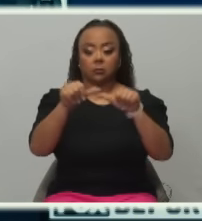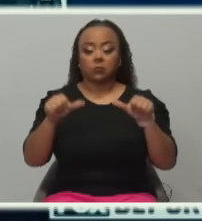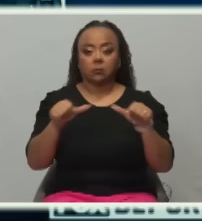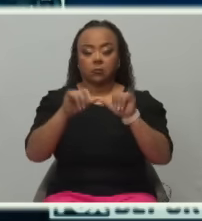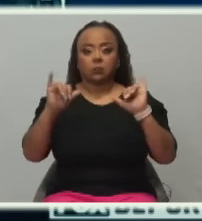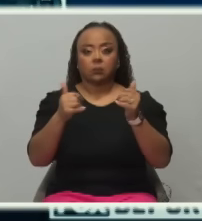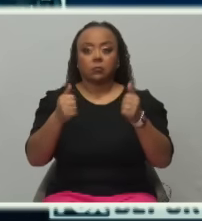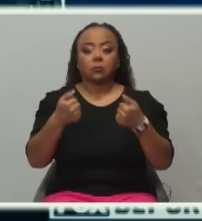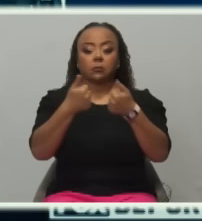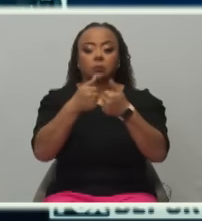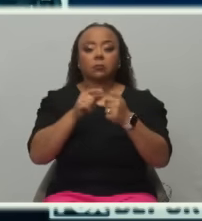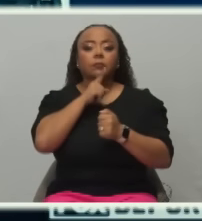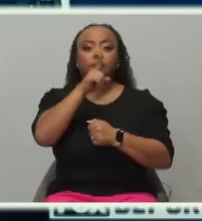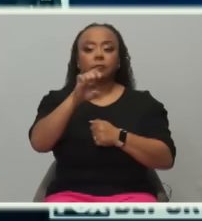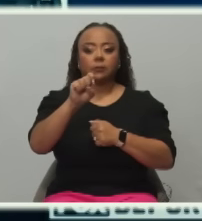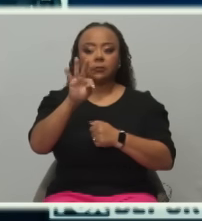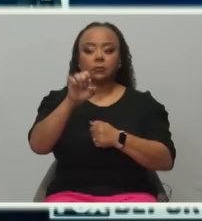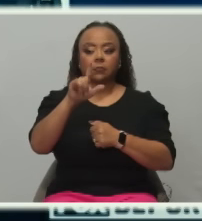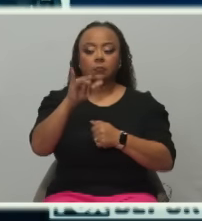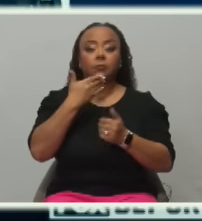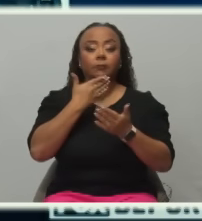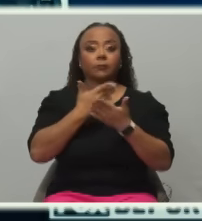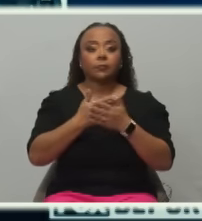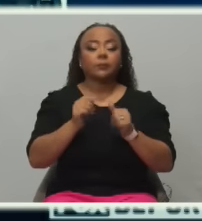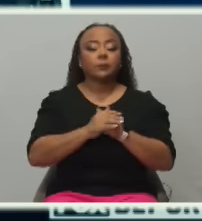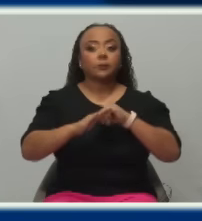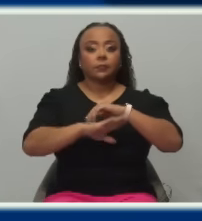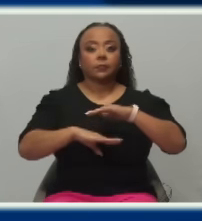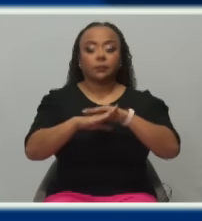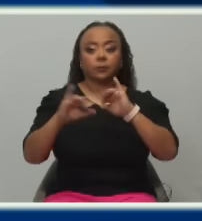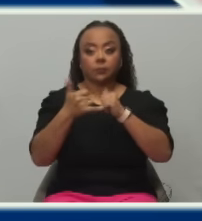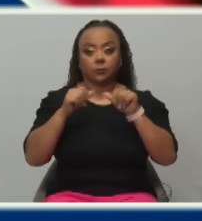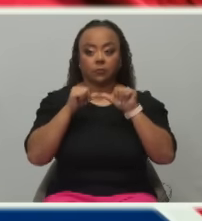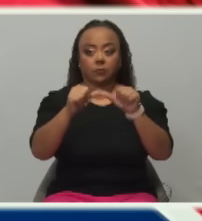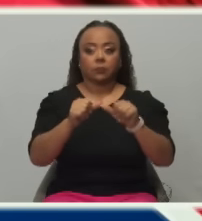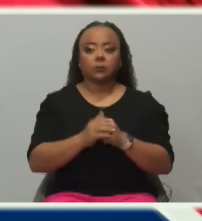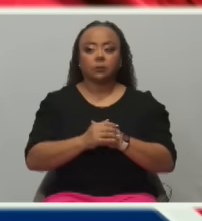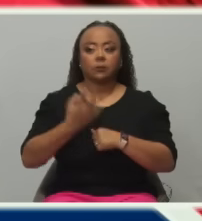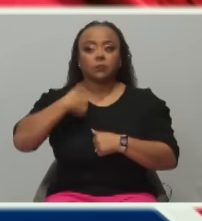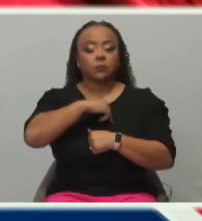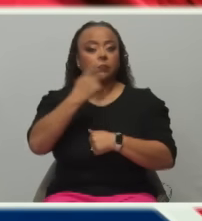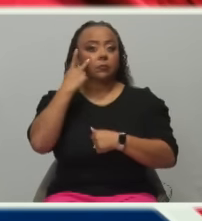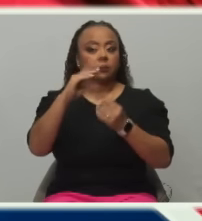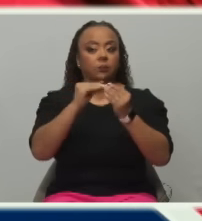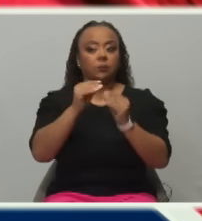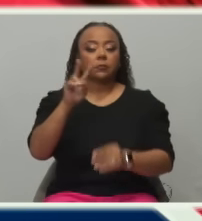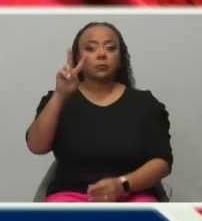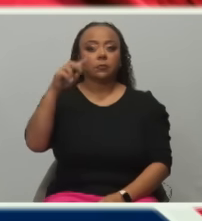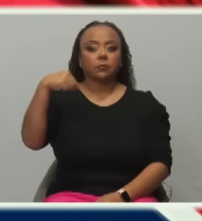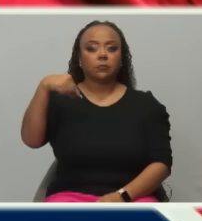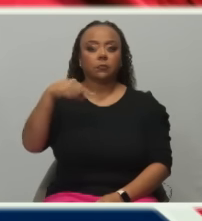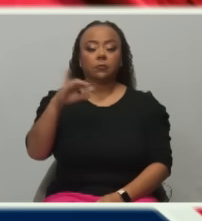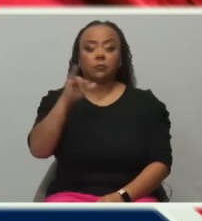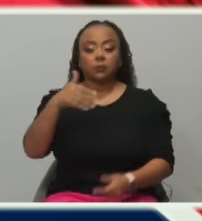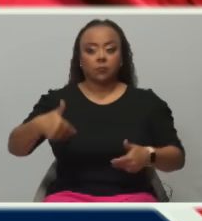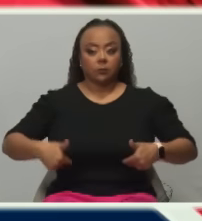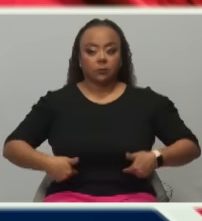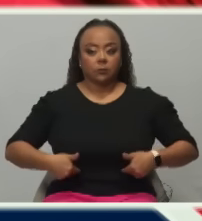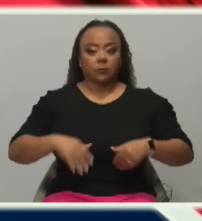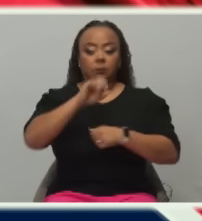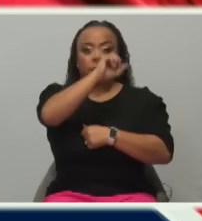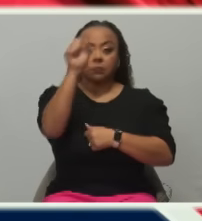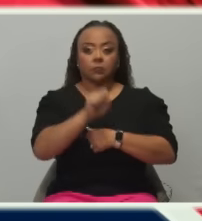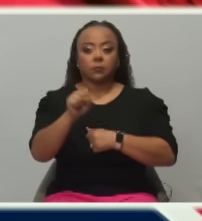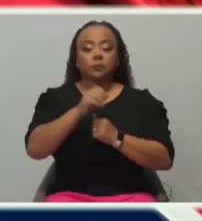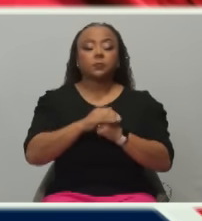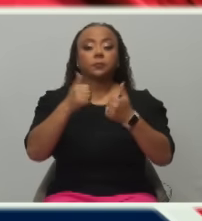contra Real Estelí que tiene una buena base de jugadores que la conserva Si vemos los números de Vladimir Quesada como técnico en sapriza